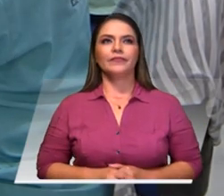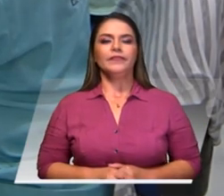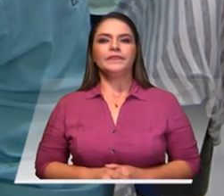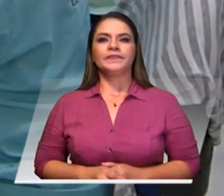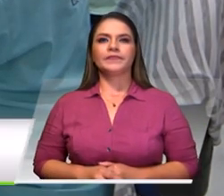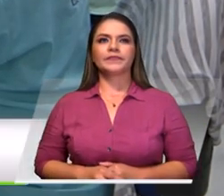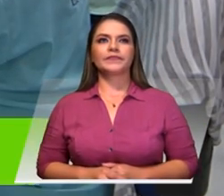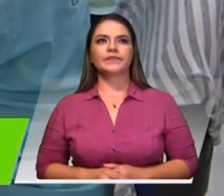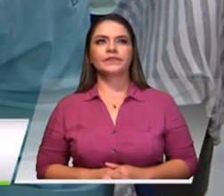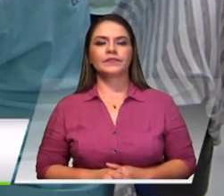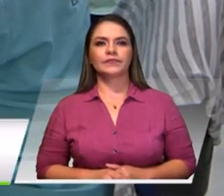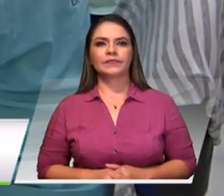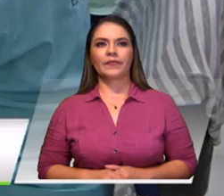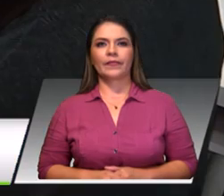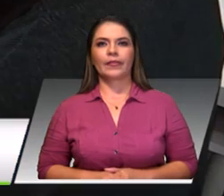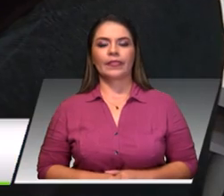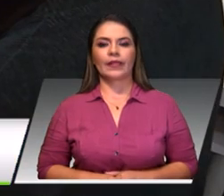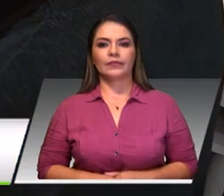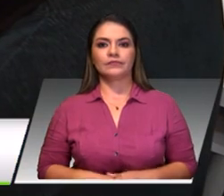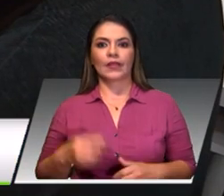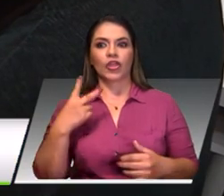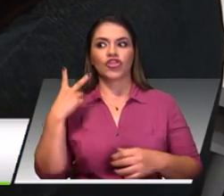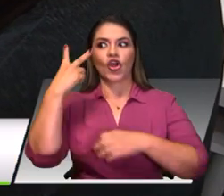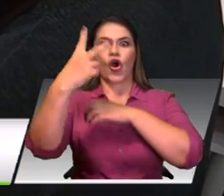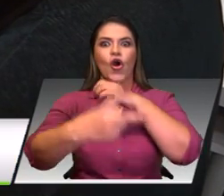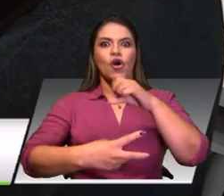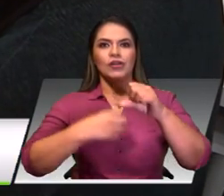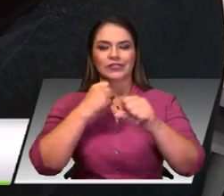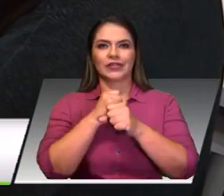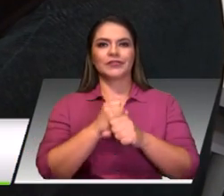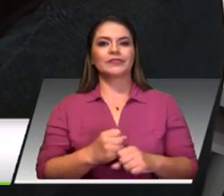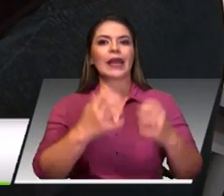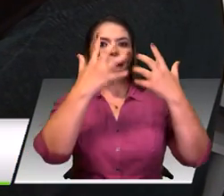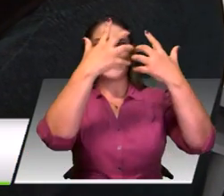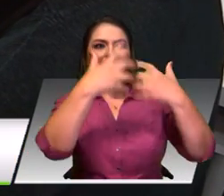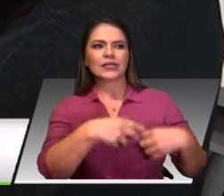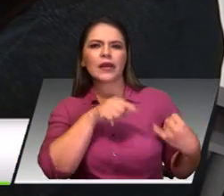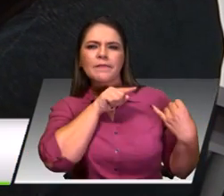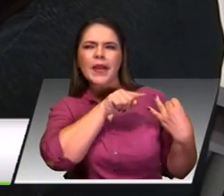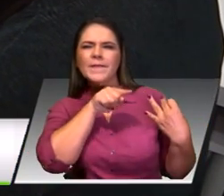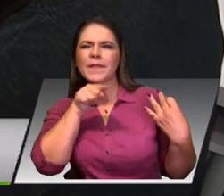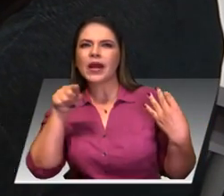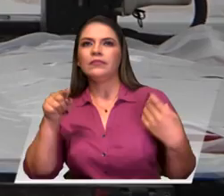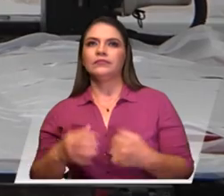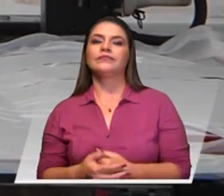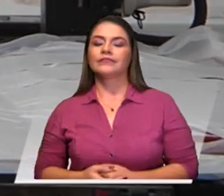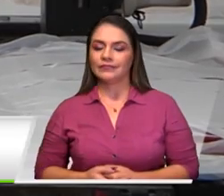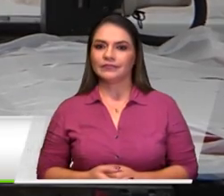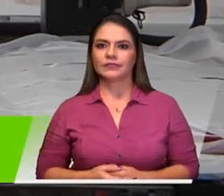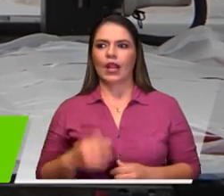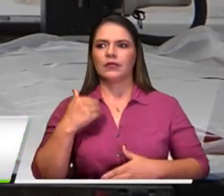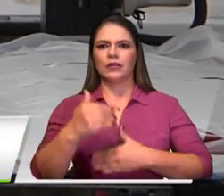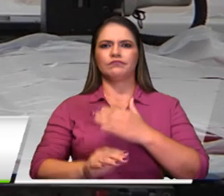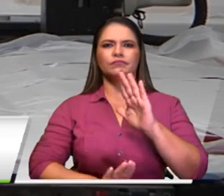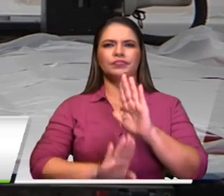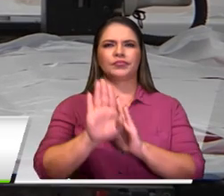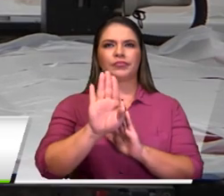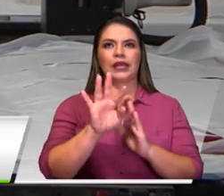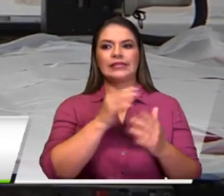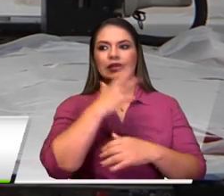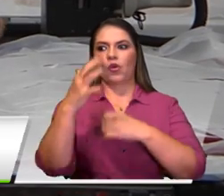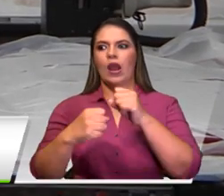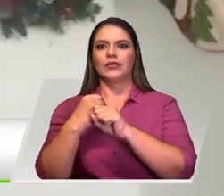Con esta mentoría que se extendió por 2 años, las empresas proyectan un crecimiento superior al promedio en los próximos